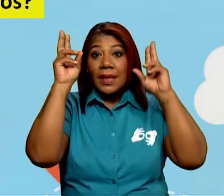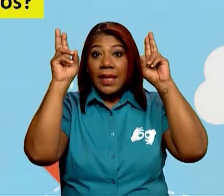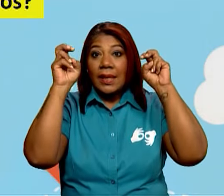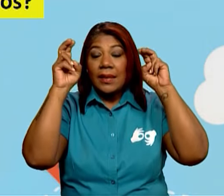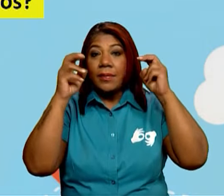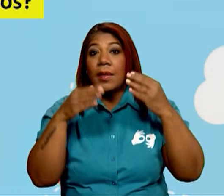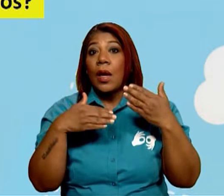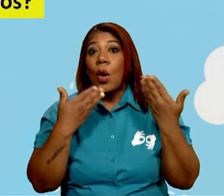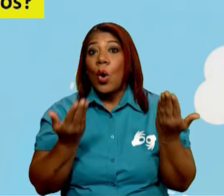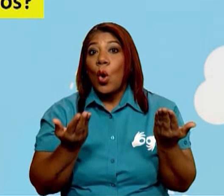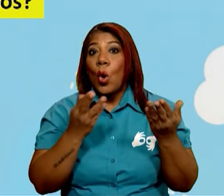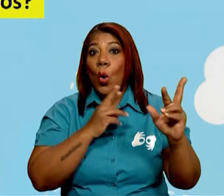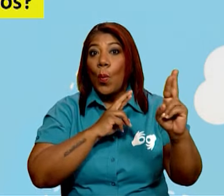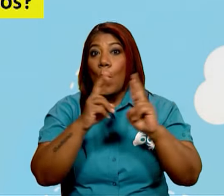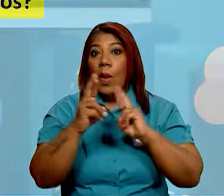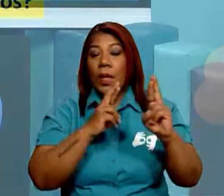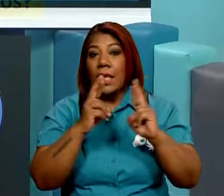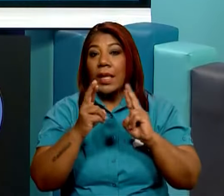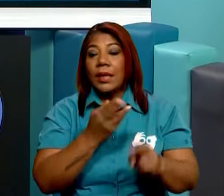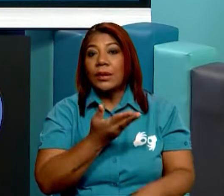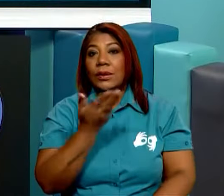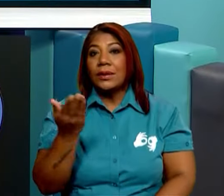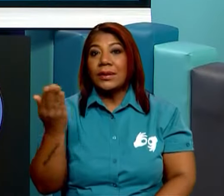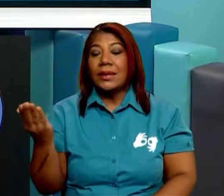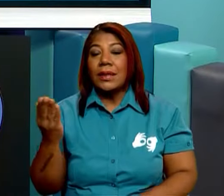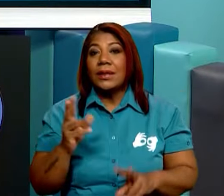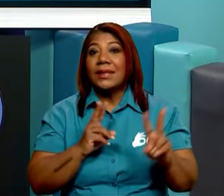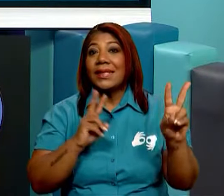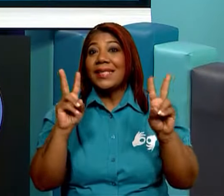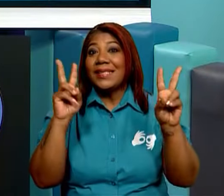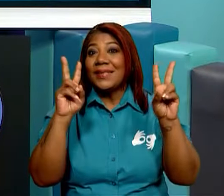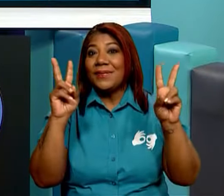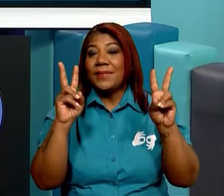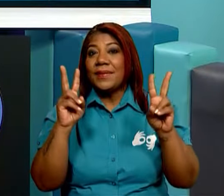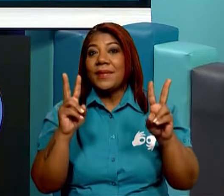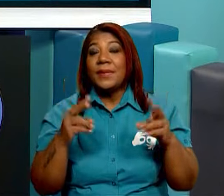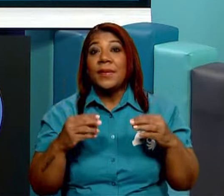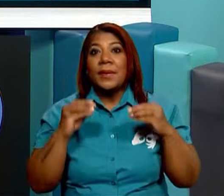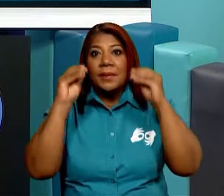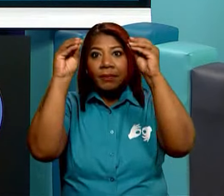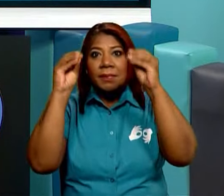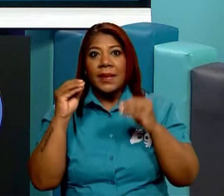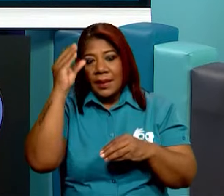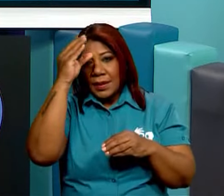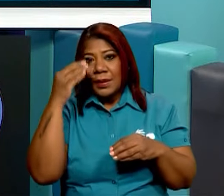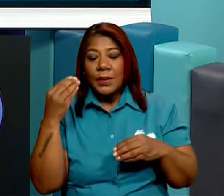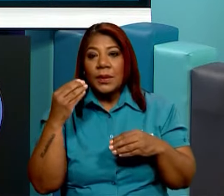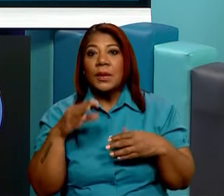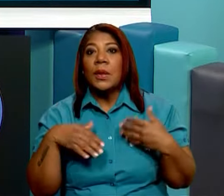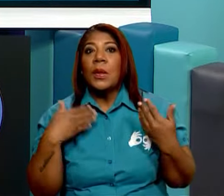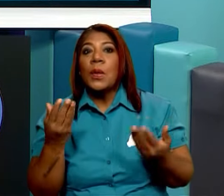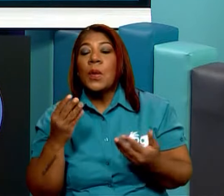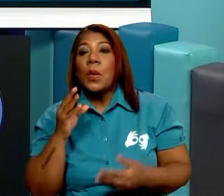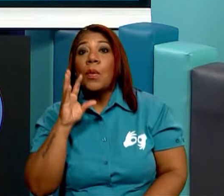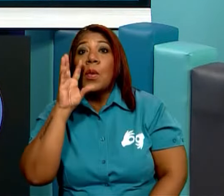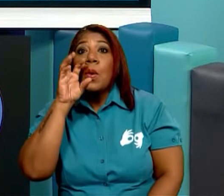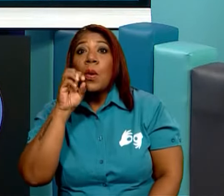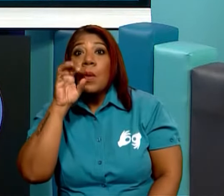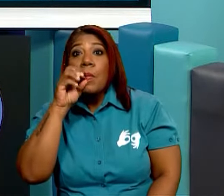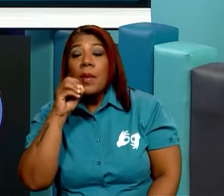se relacionan los seres vivos? ¡Ay, ay, ay! Y esto me pone contento. ¿Por qué? Porque nosotros vamos a ver cómo el perro se le relaciona con el